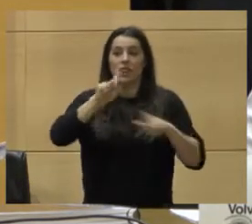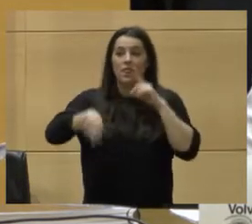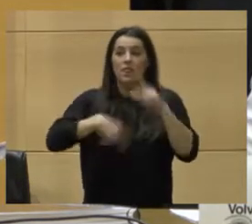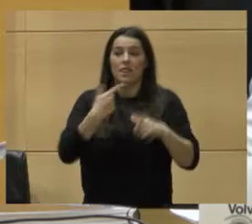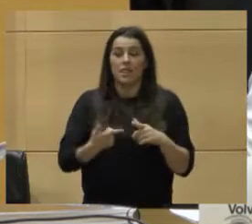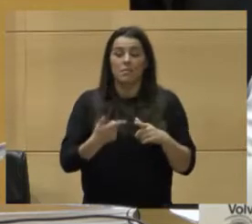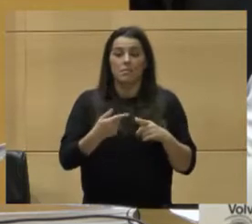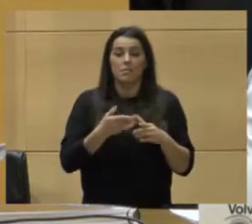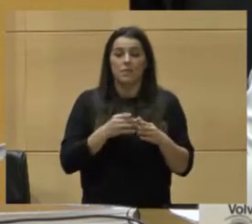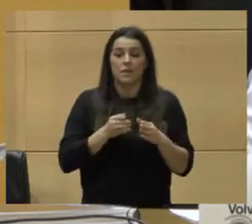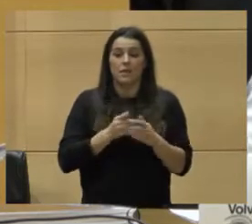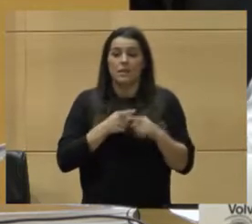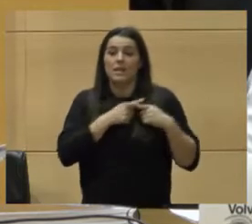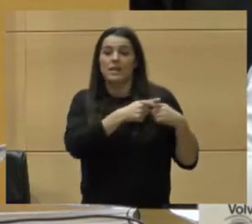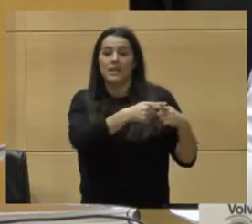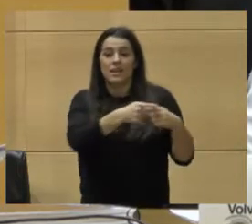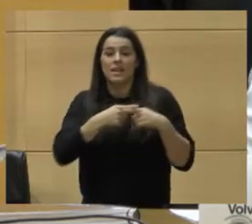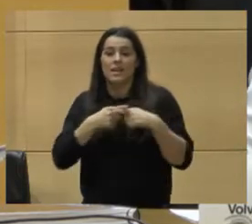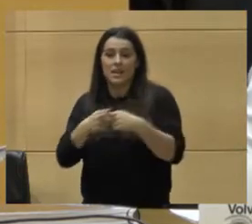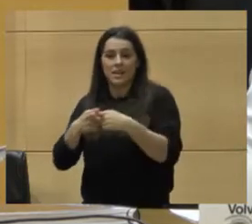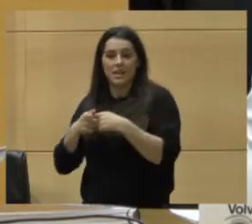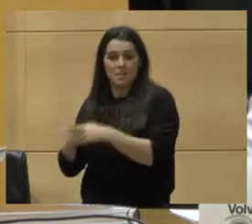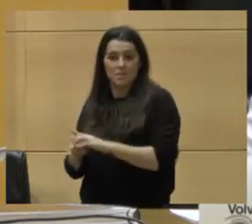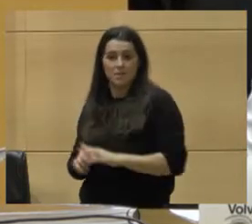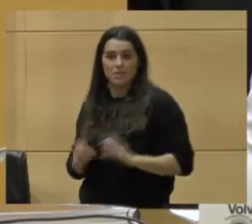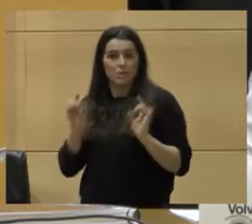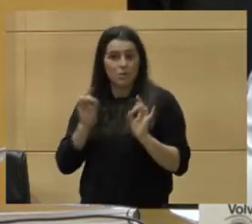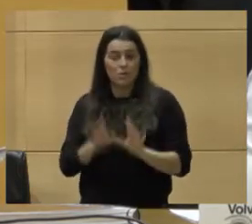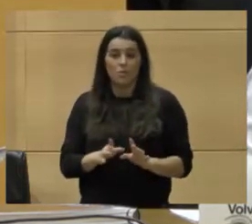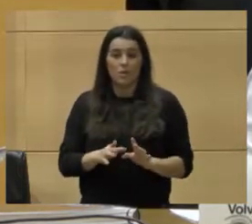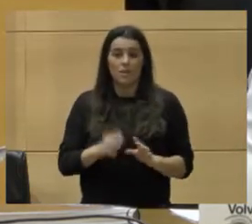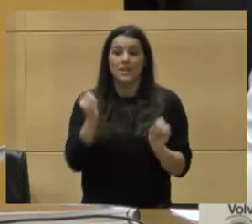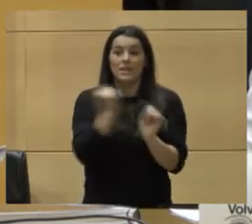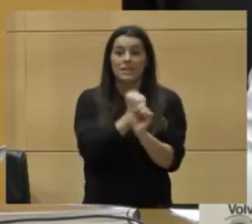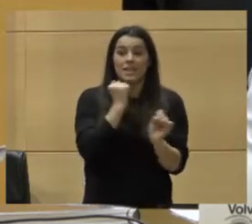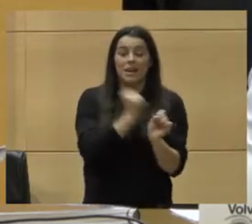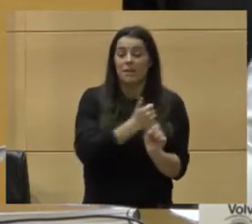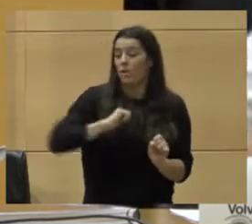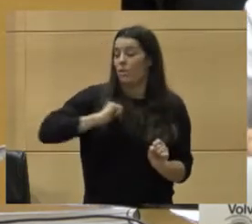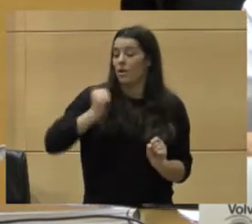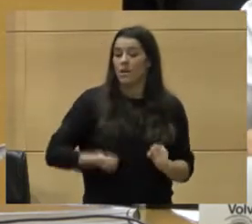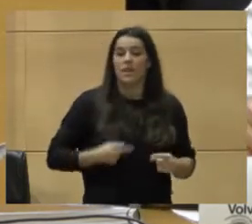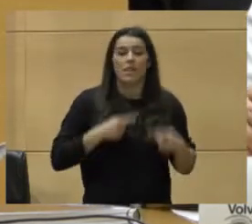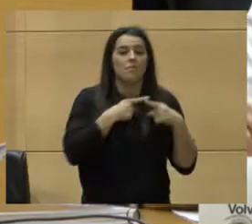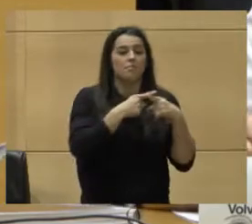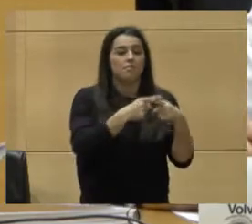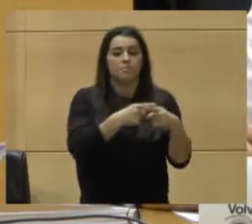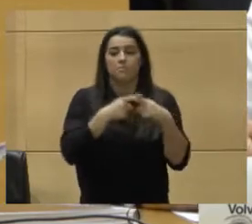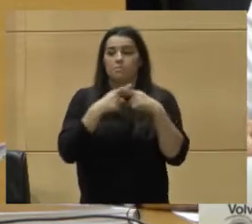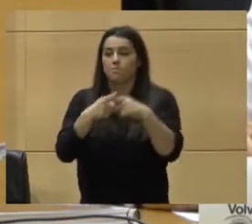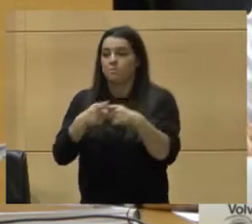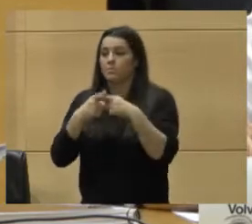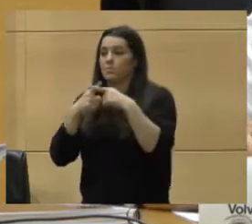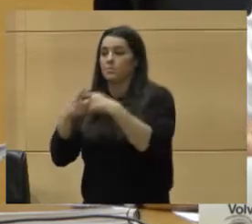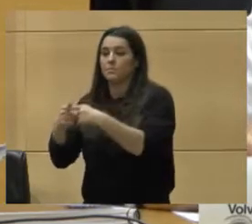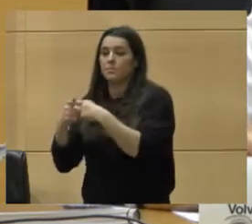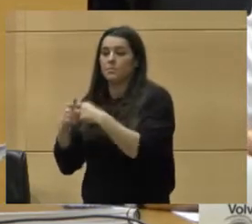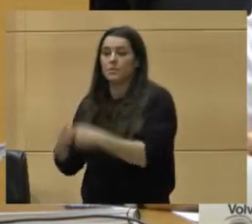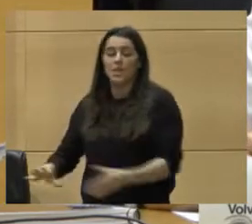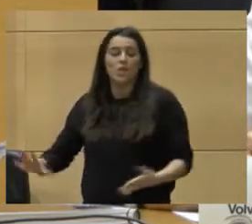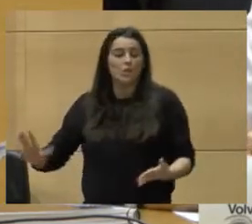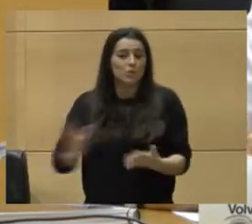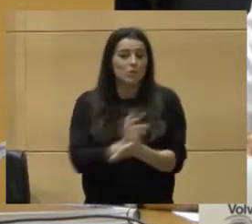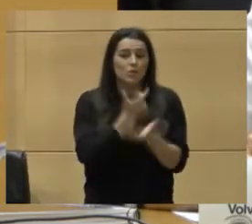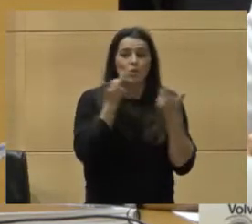muy sencillo el reparto del trabajo y la riqueza el reparto del trabajo y la riqueza en todas sus esferas